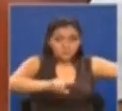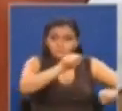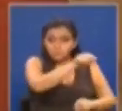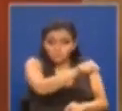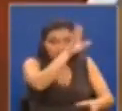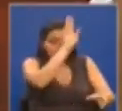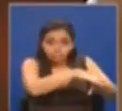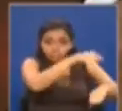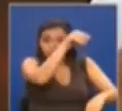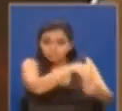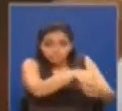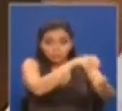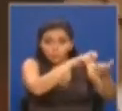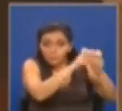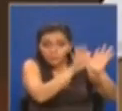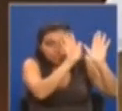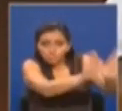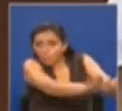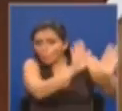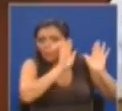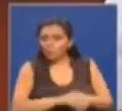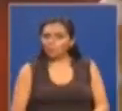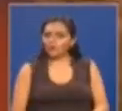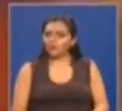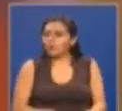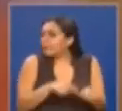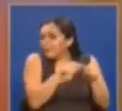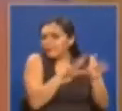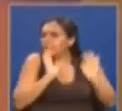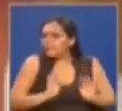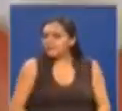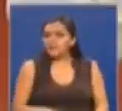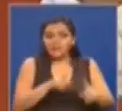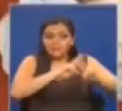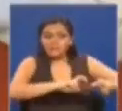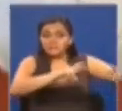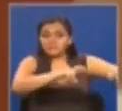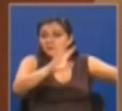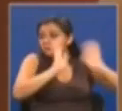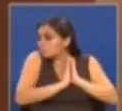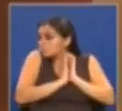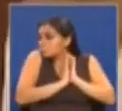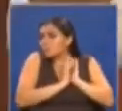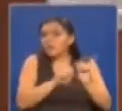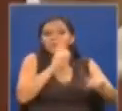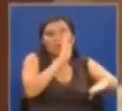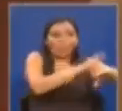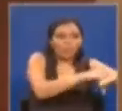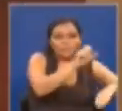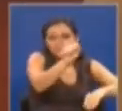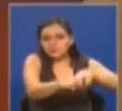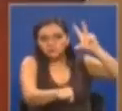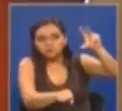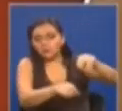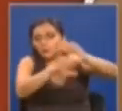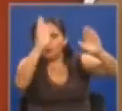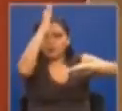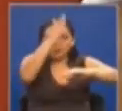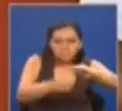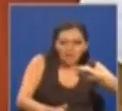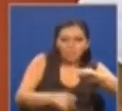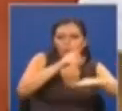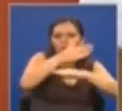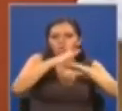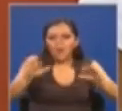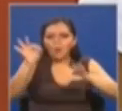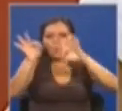caso concreto, un delito, o sea, los delitos que se investigan son incuestionables. Se puede cuestionar quiénes son culpables, si está prescrito el delito,